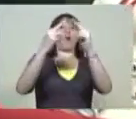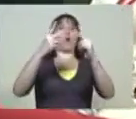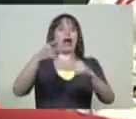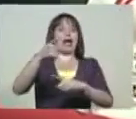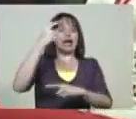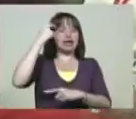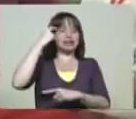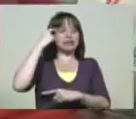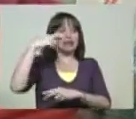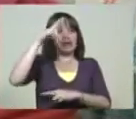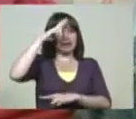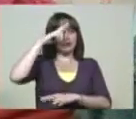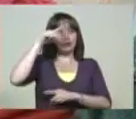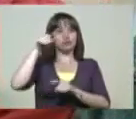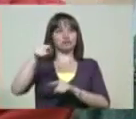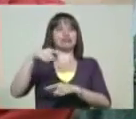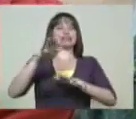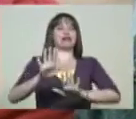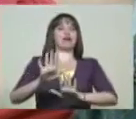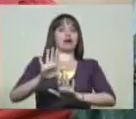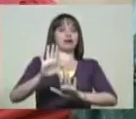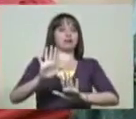para ti